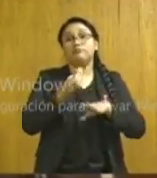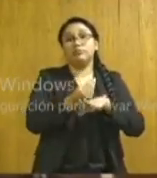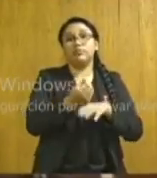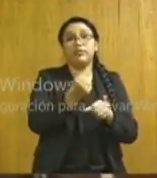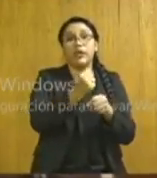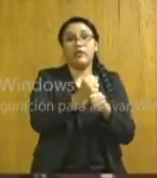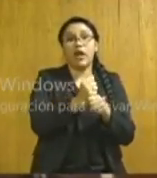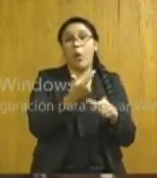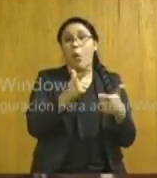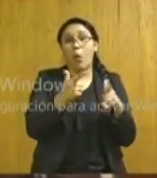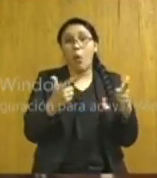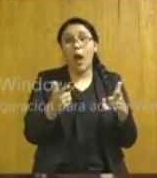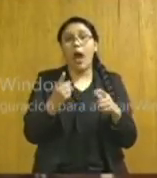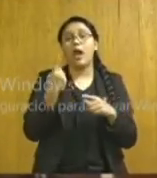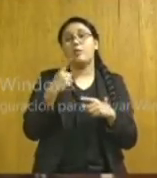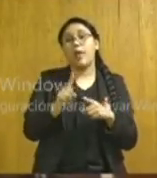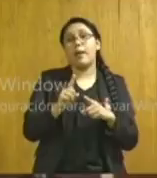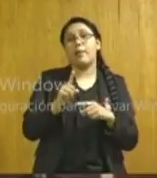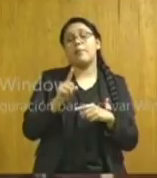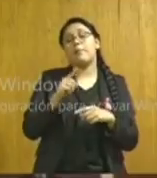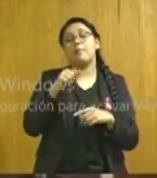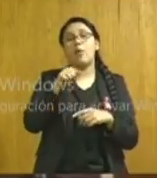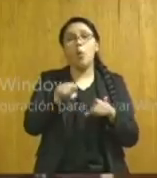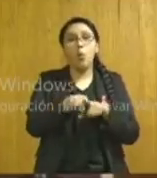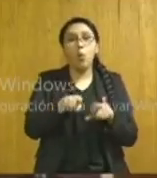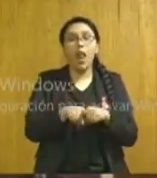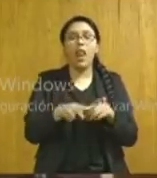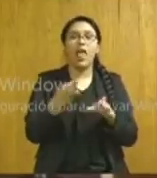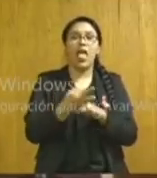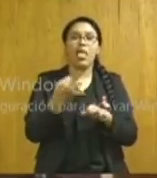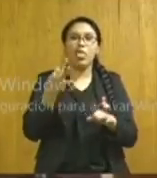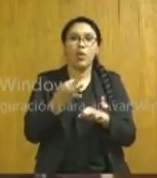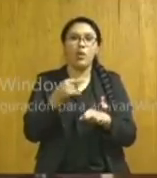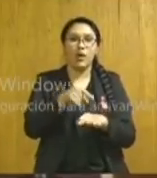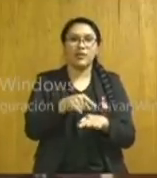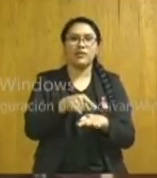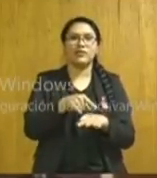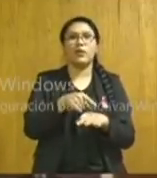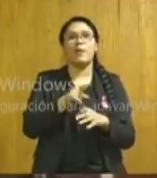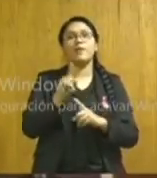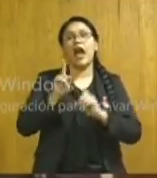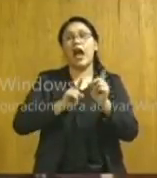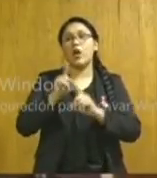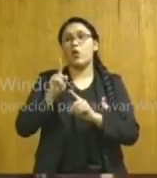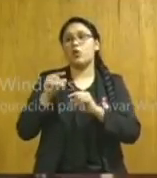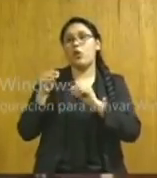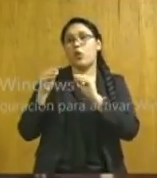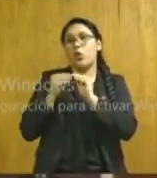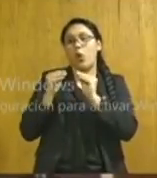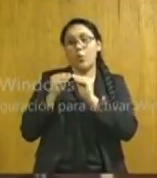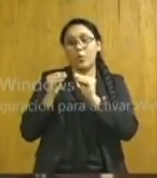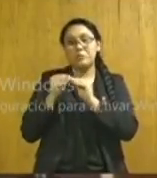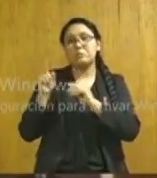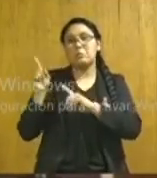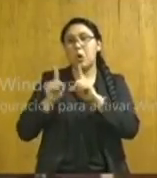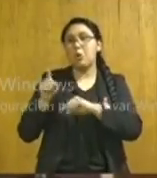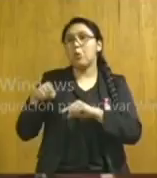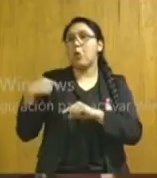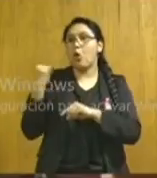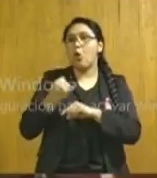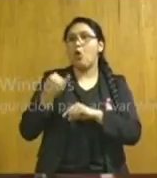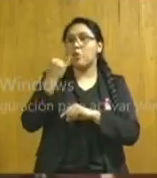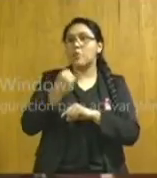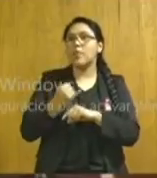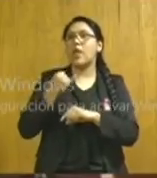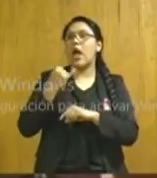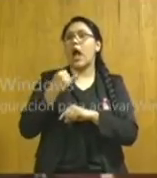cargo público en escuelas, pero están colaborando en la educación. Hoy varios colegas, varias colegas se han referido,